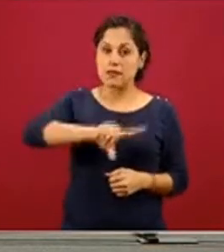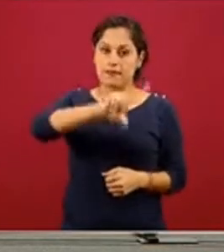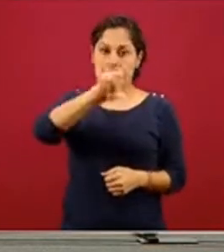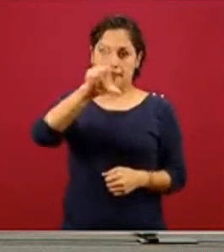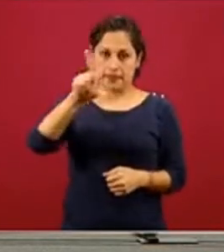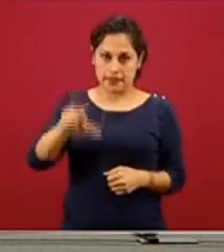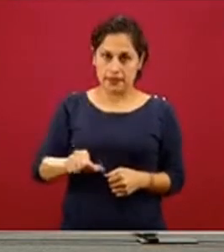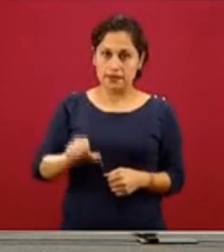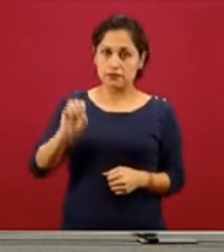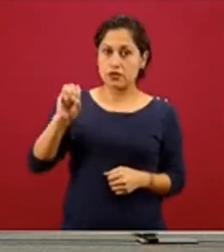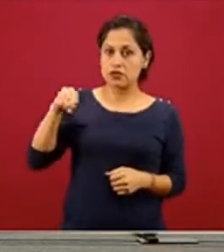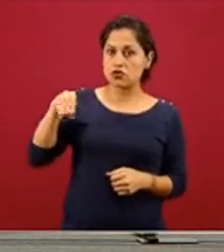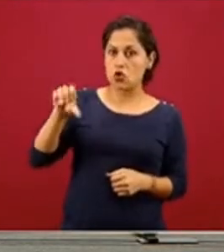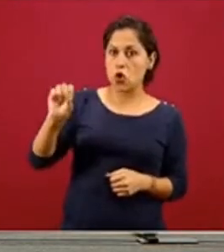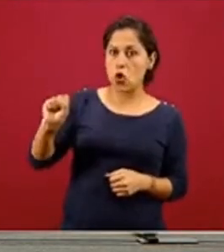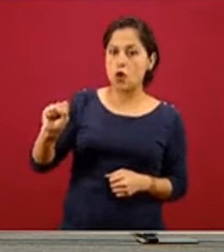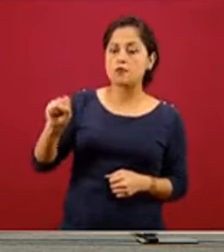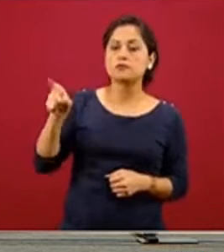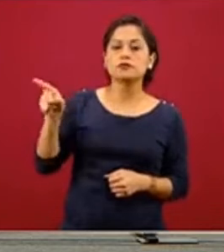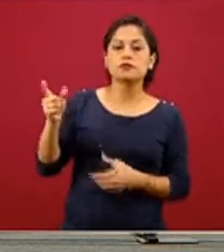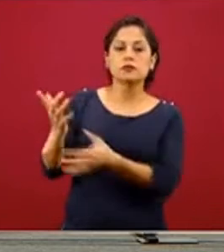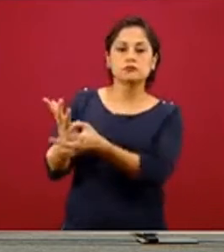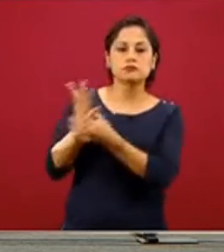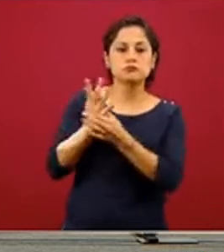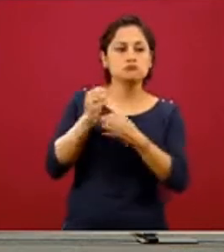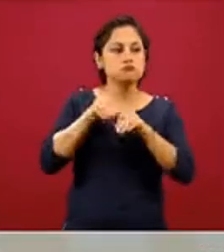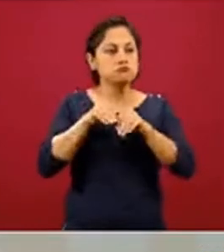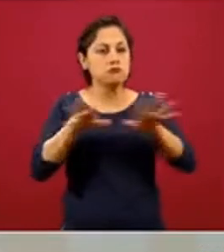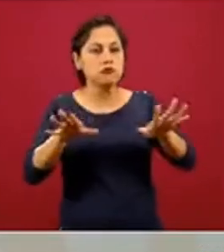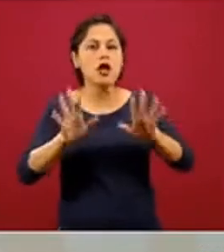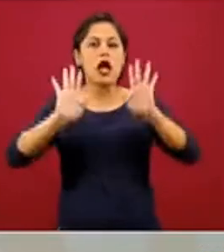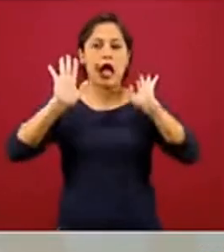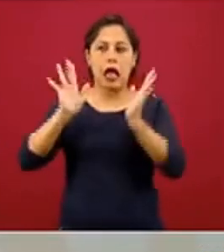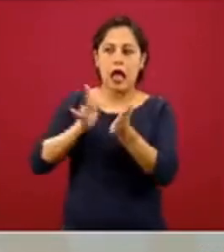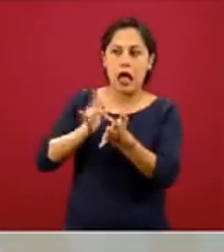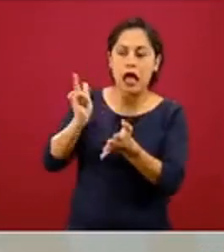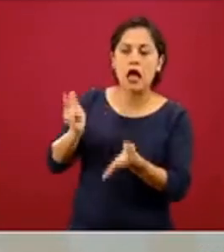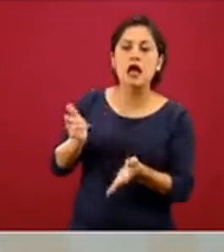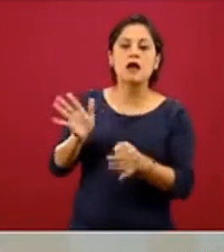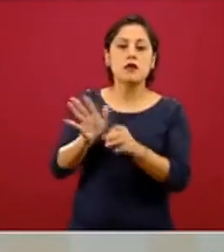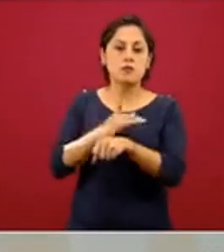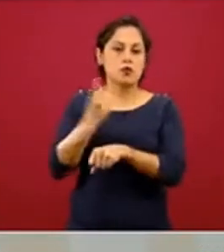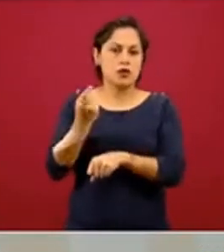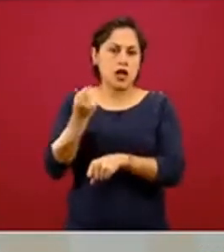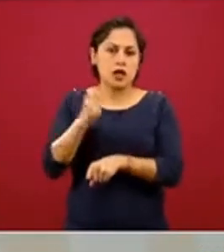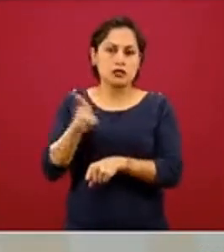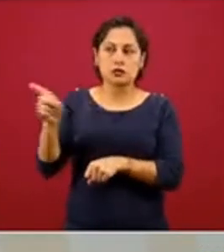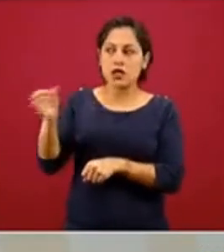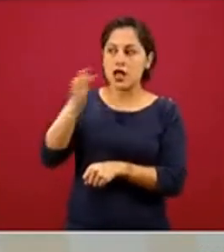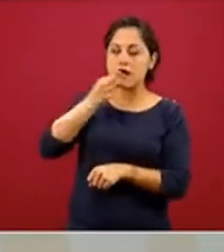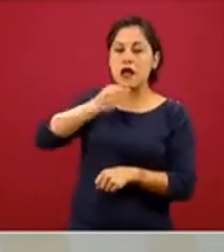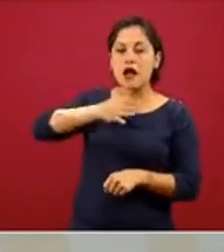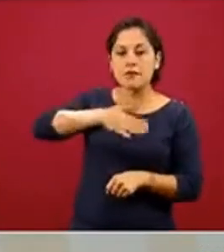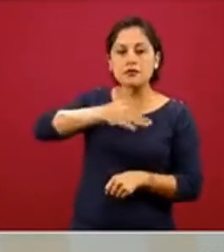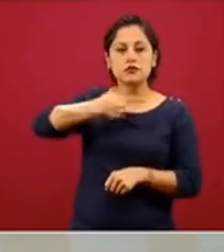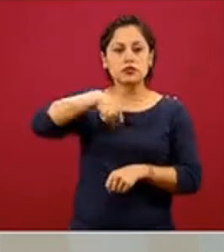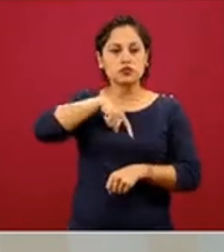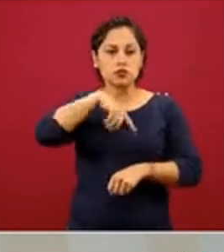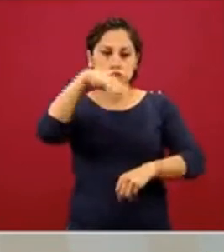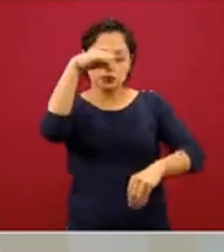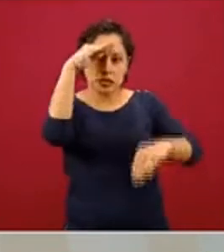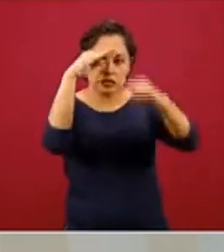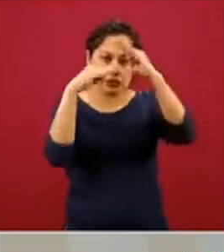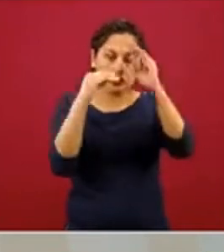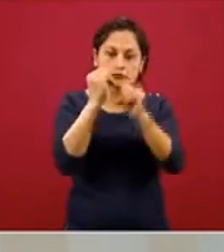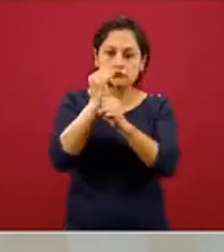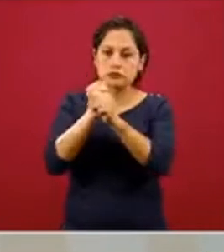oficial la Organización Mundial de la Salud, ya que todo esto conlleva a empezar a medir los riesgos potenciales que pudieran